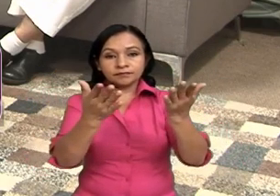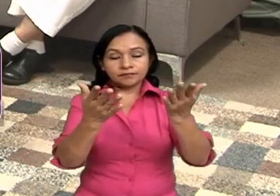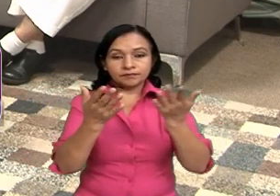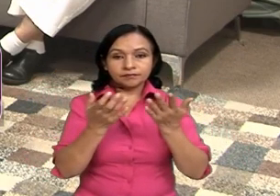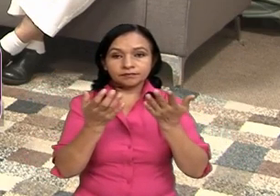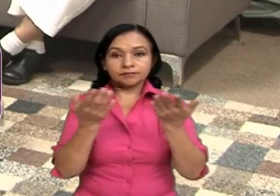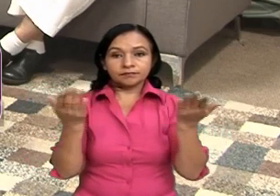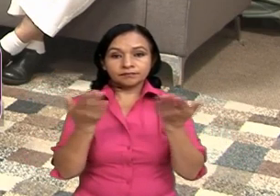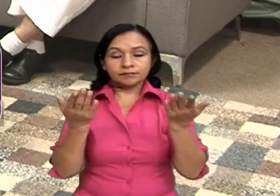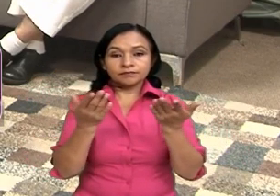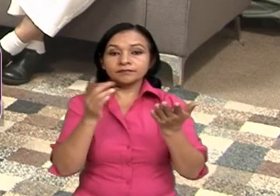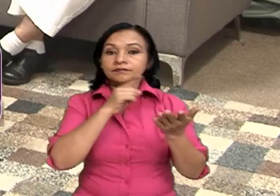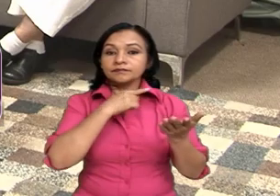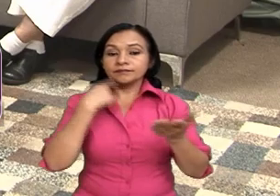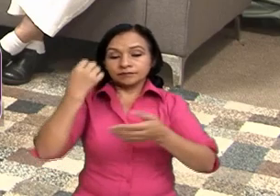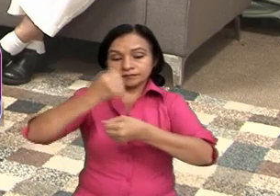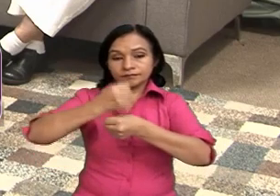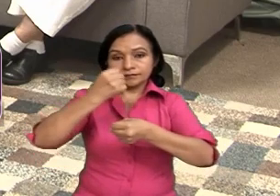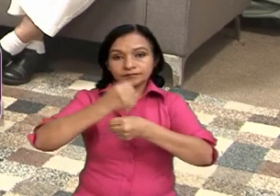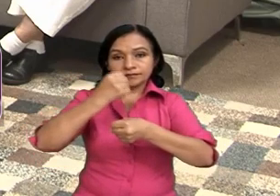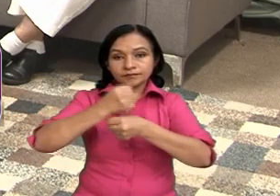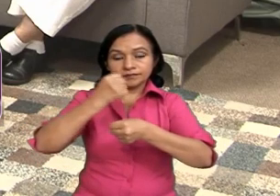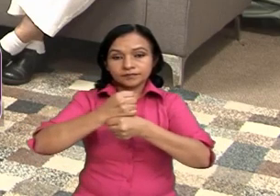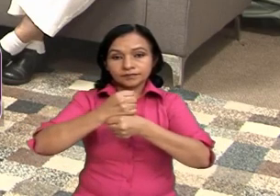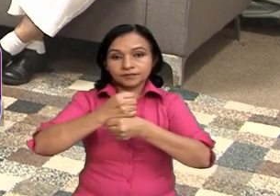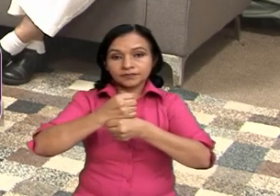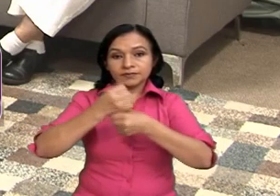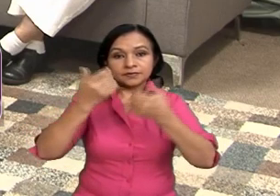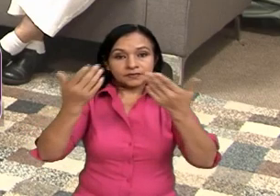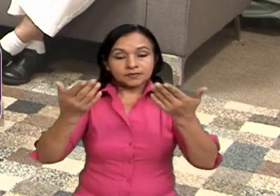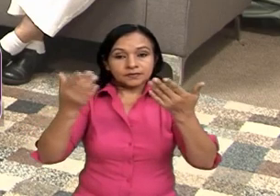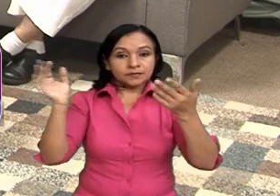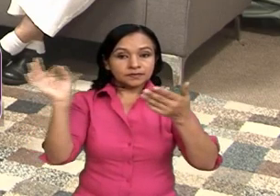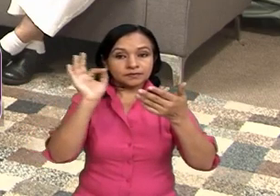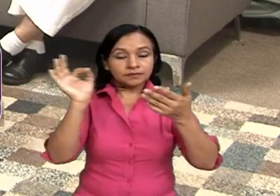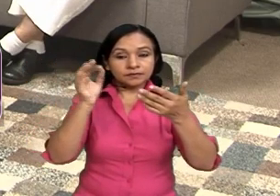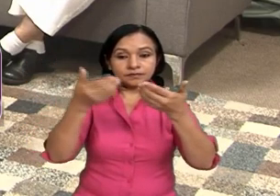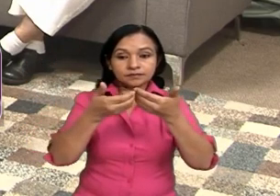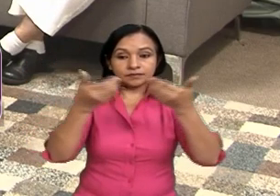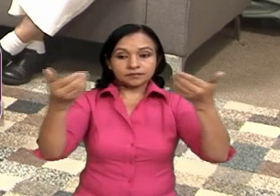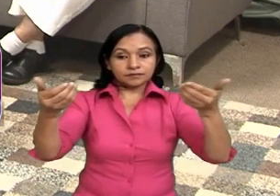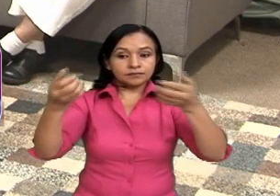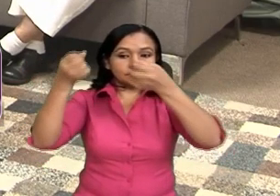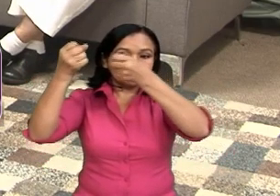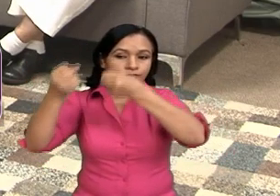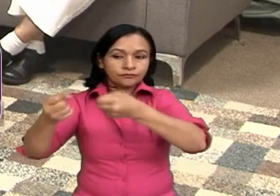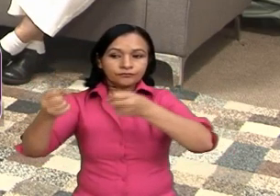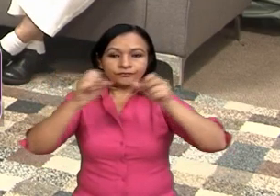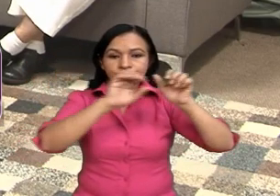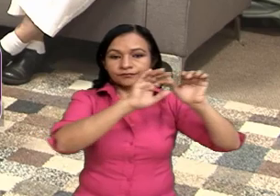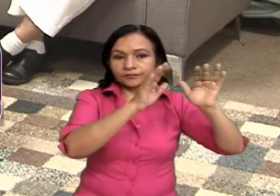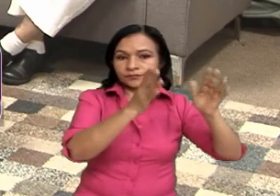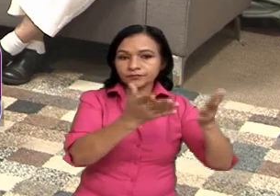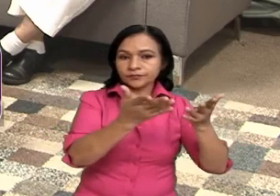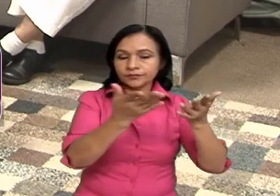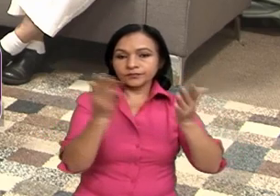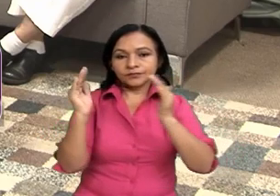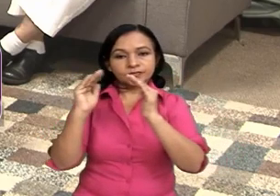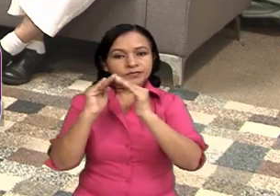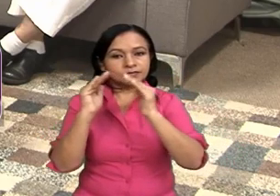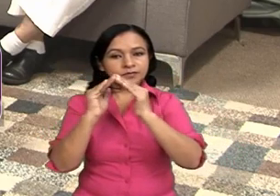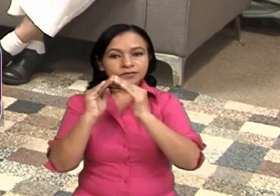partir de la realidad laboral, porque dentro de esa dinámica, esa estructura de división de roles ha dejado a la mujer en el hogar